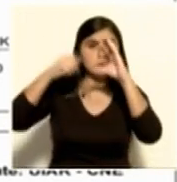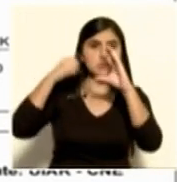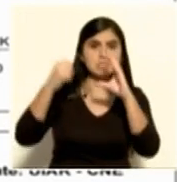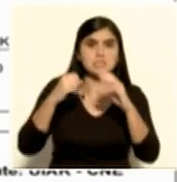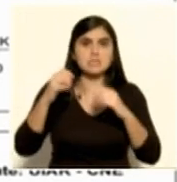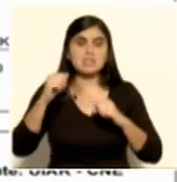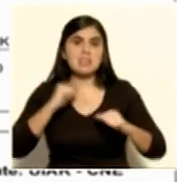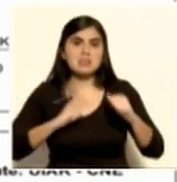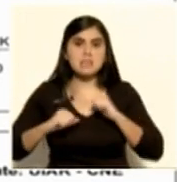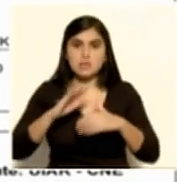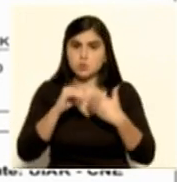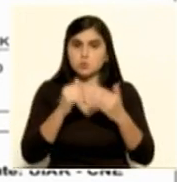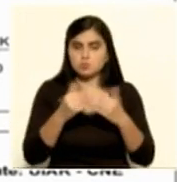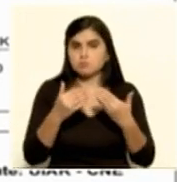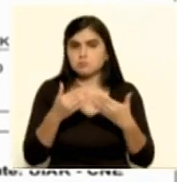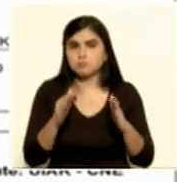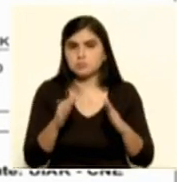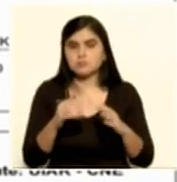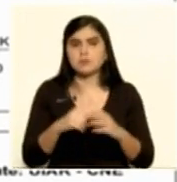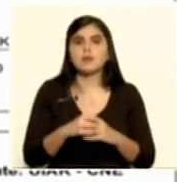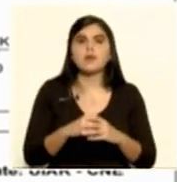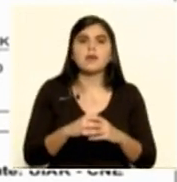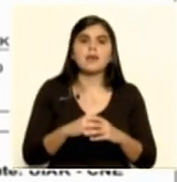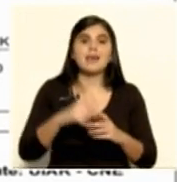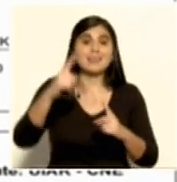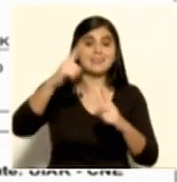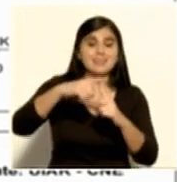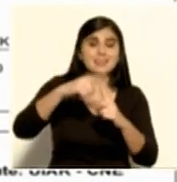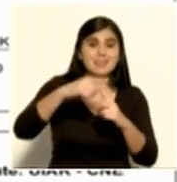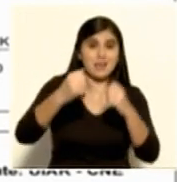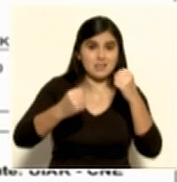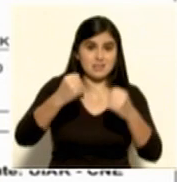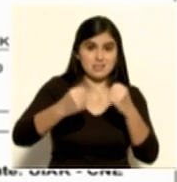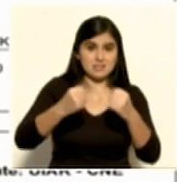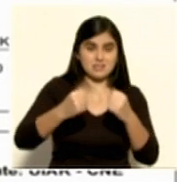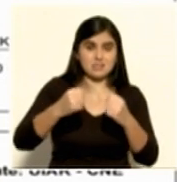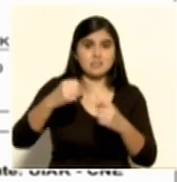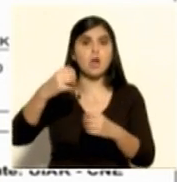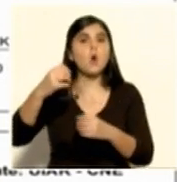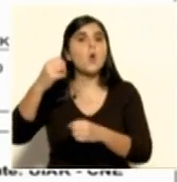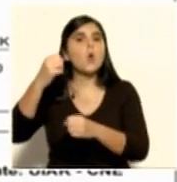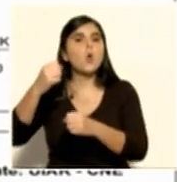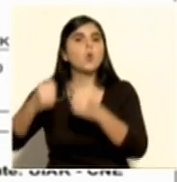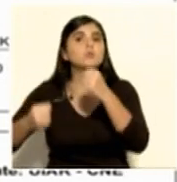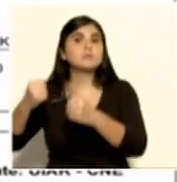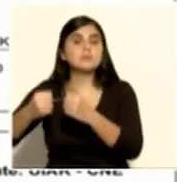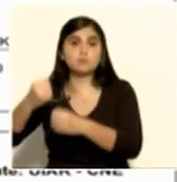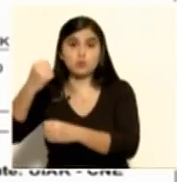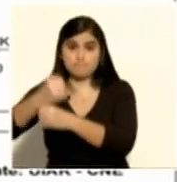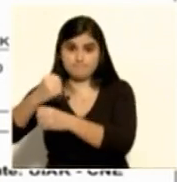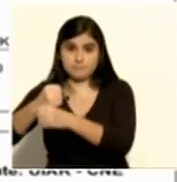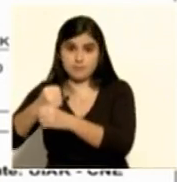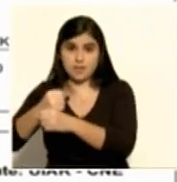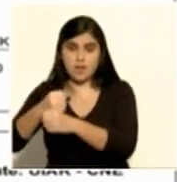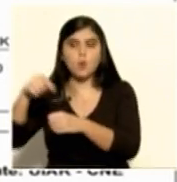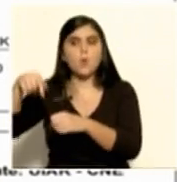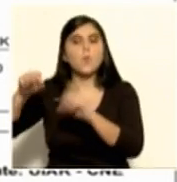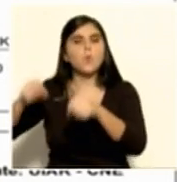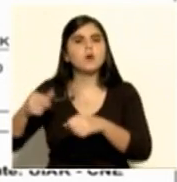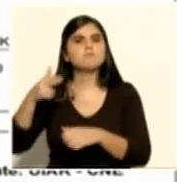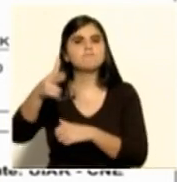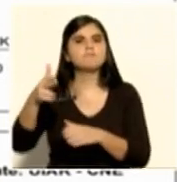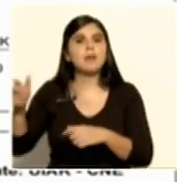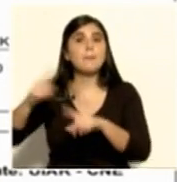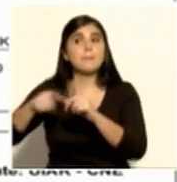se mantiene de manera regular, taxis y transporte especial de trabajadores y turismo en los cantones de alerta amarilla.